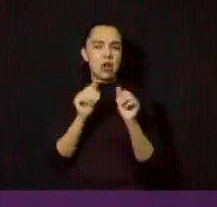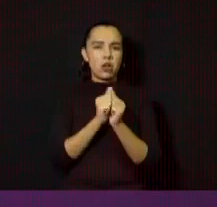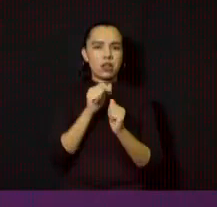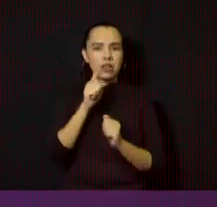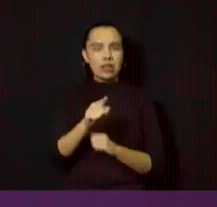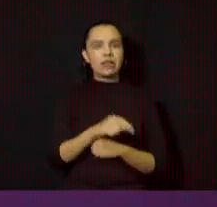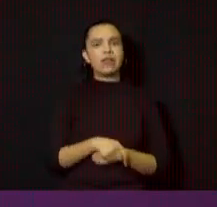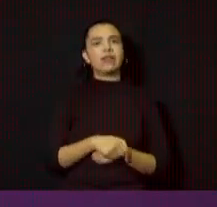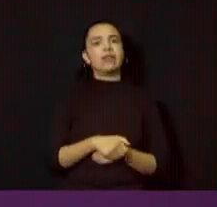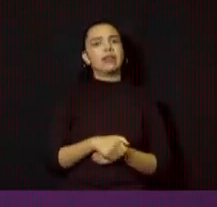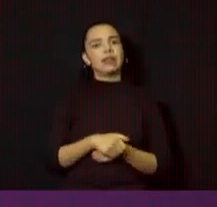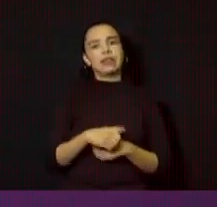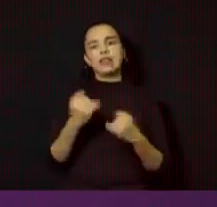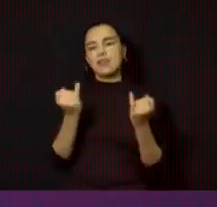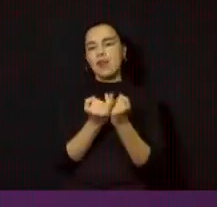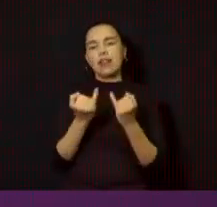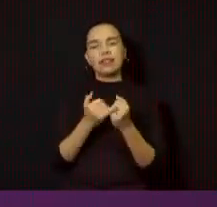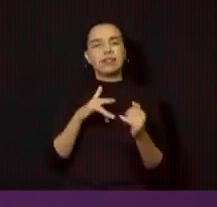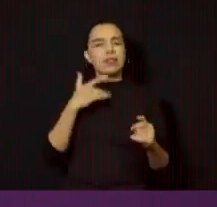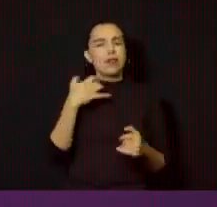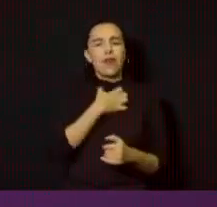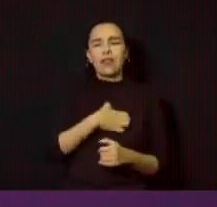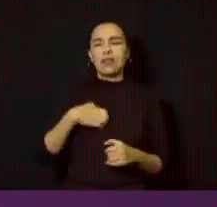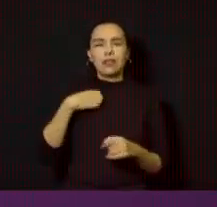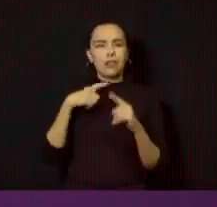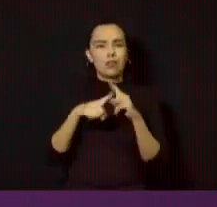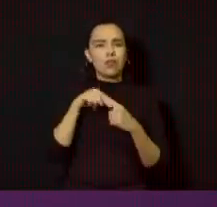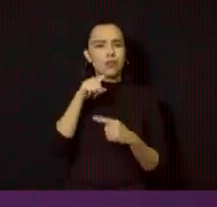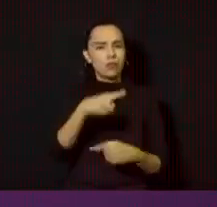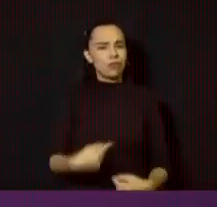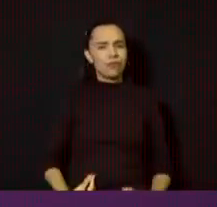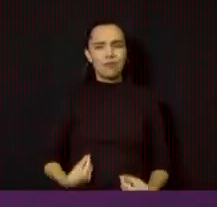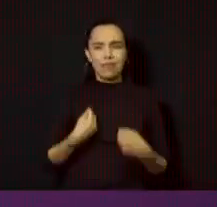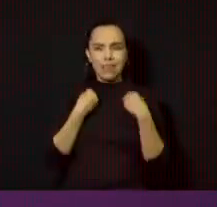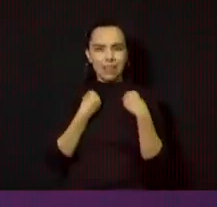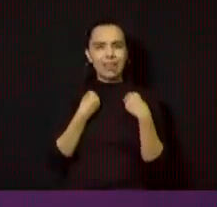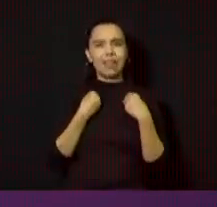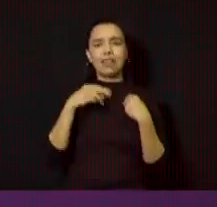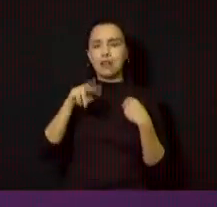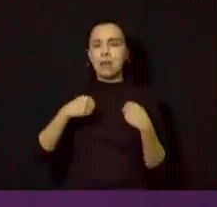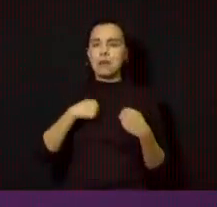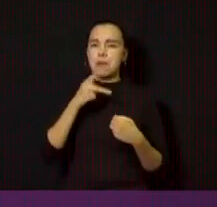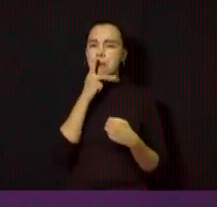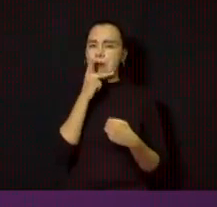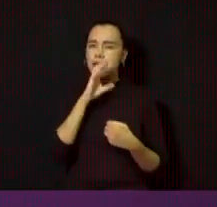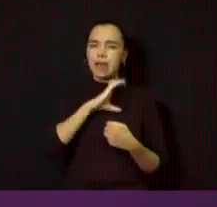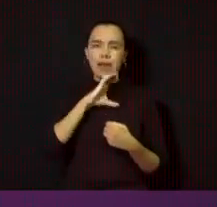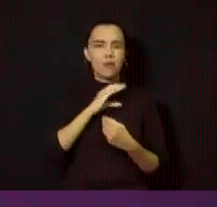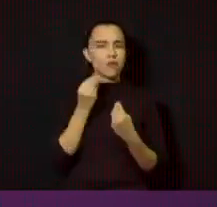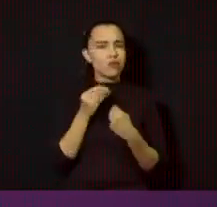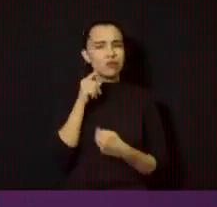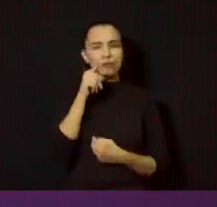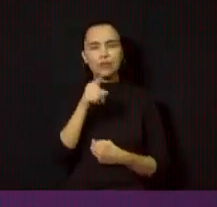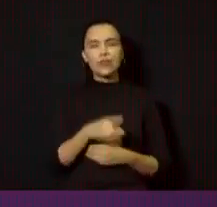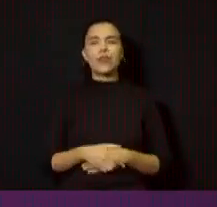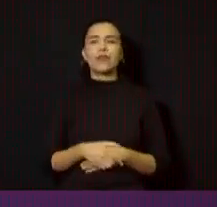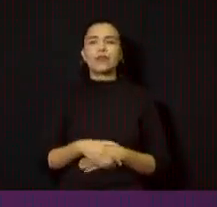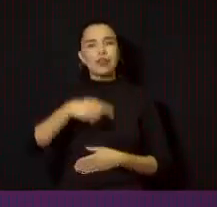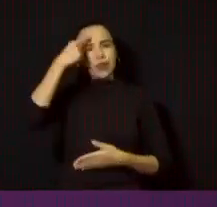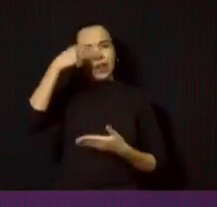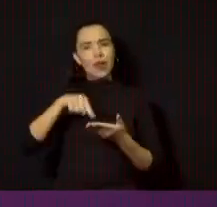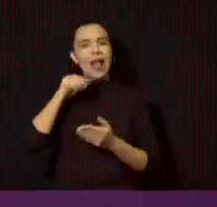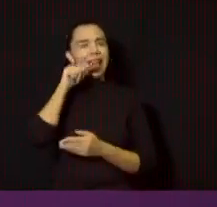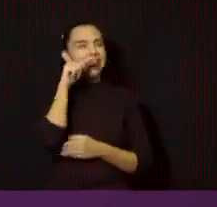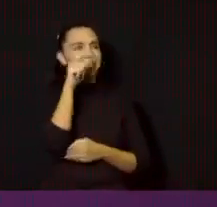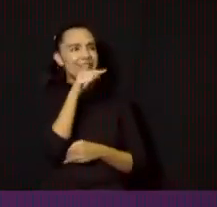decirte que celebro tu existencia, eres un ser maravilloso, mi padre te quería muchísimo, yo creo que en ti